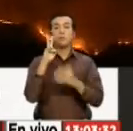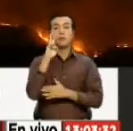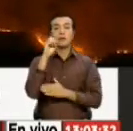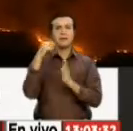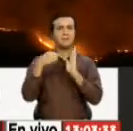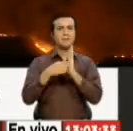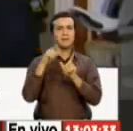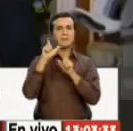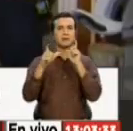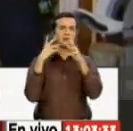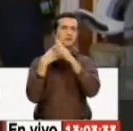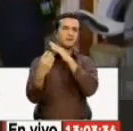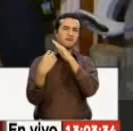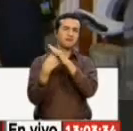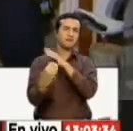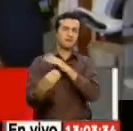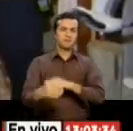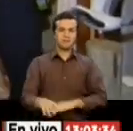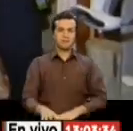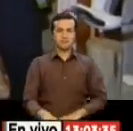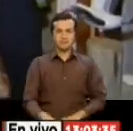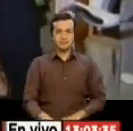20.000 evacuados.